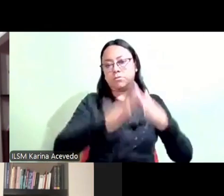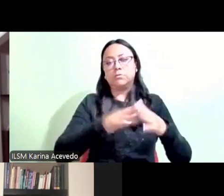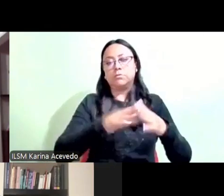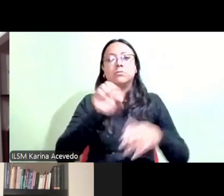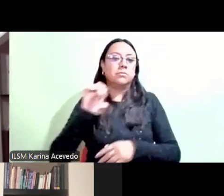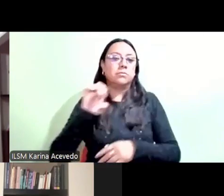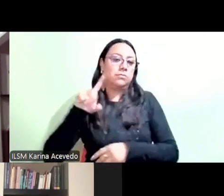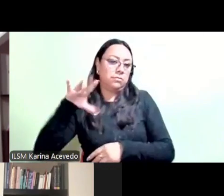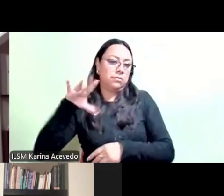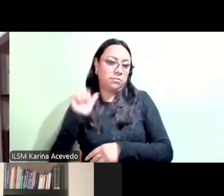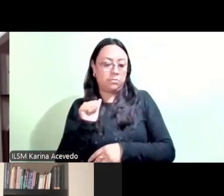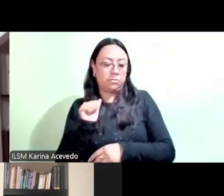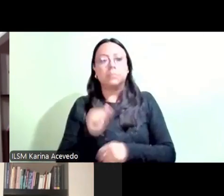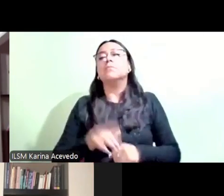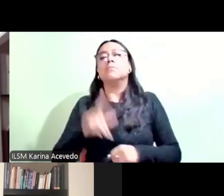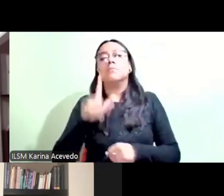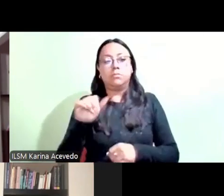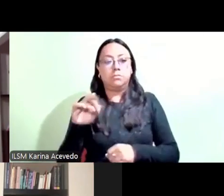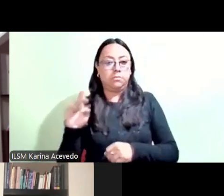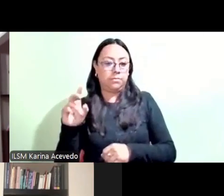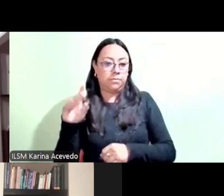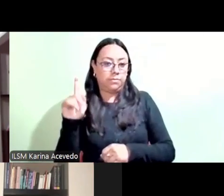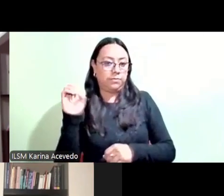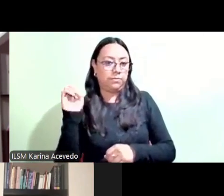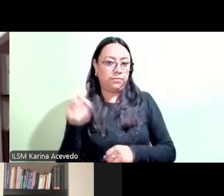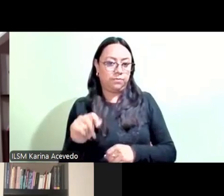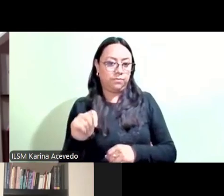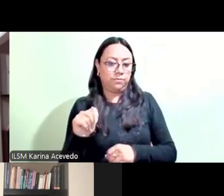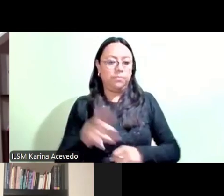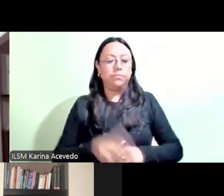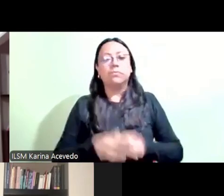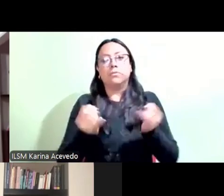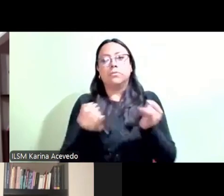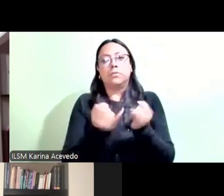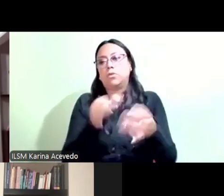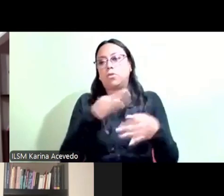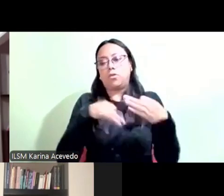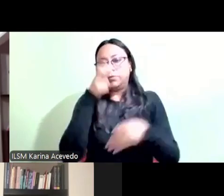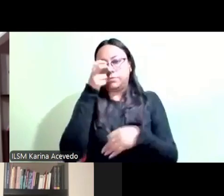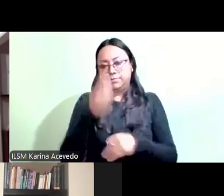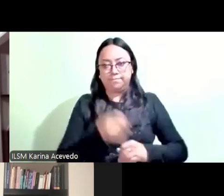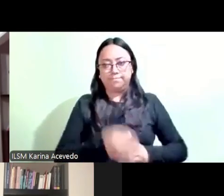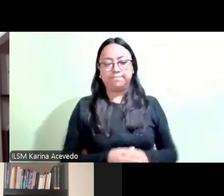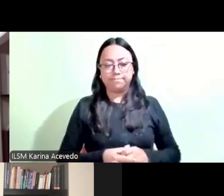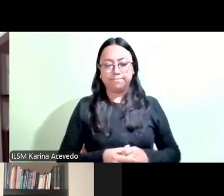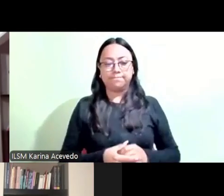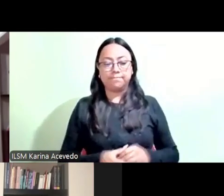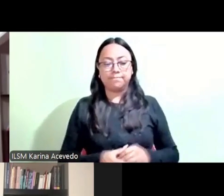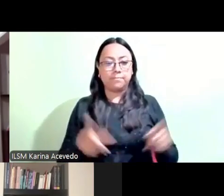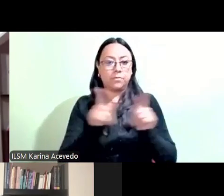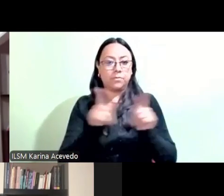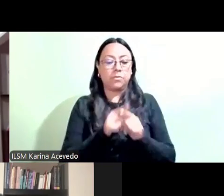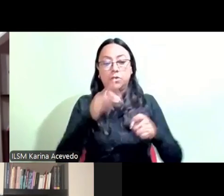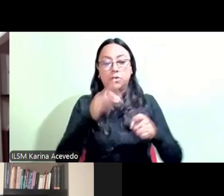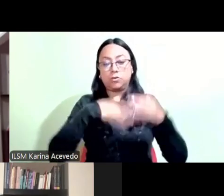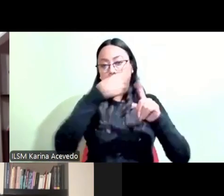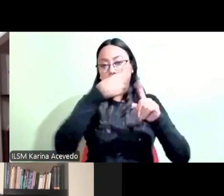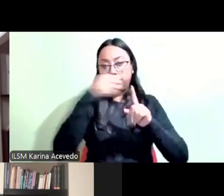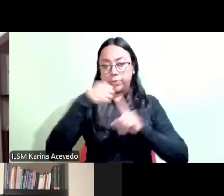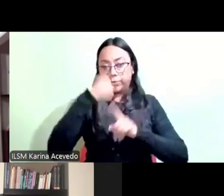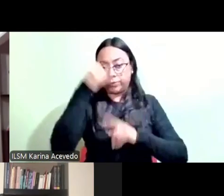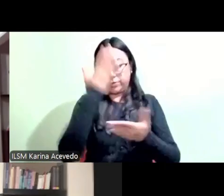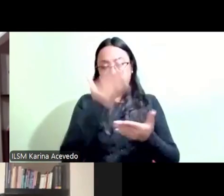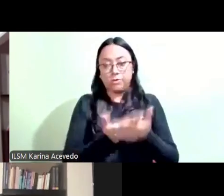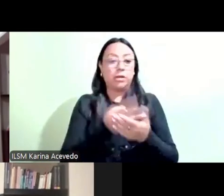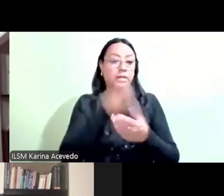riesgos, protección civil y la Procuraduría Ambiental y de Ordenamiento Territorial. Es cuanto, y en este orden de ideas, y todo es que el proyecto de